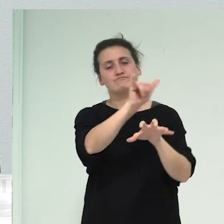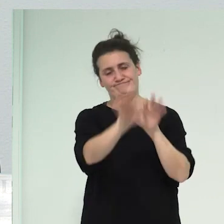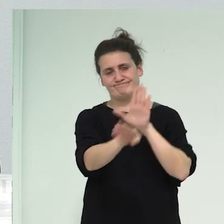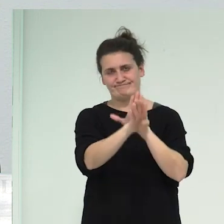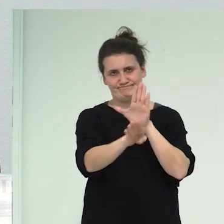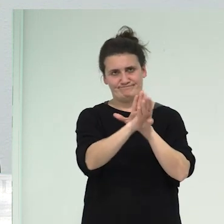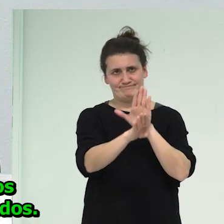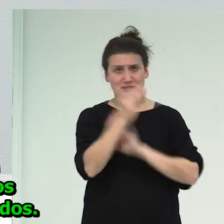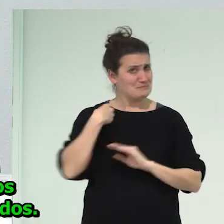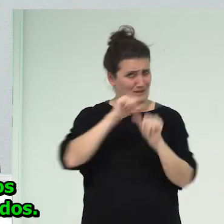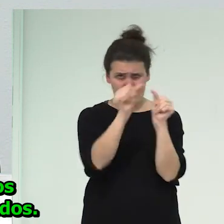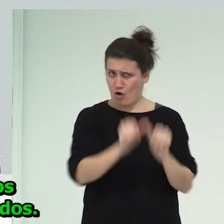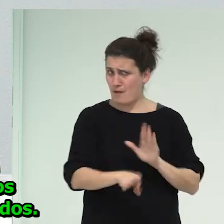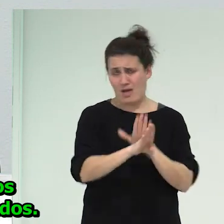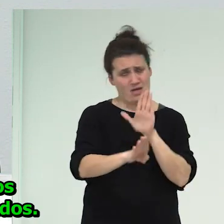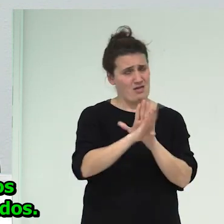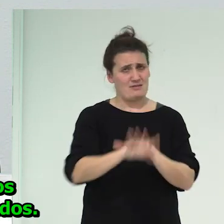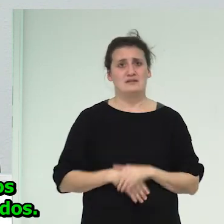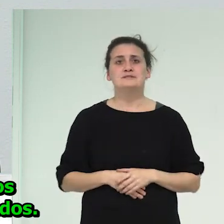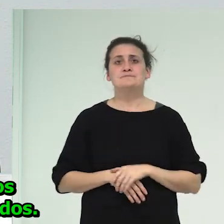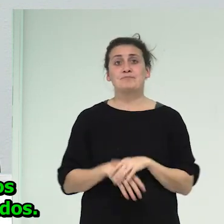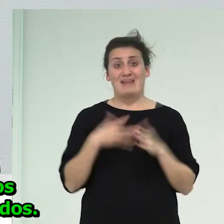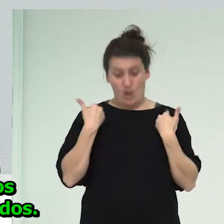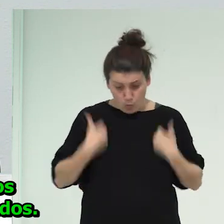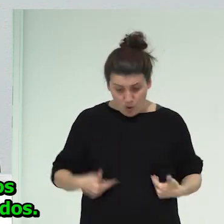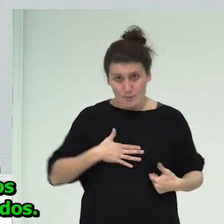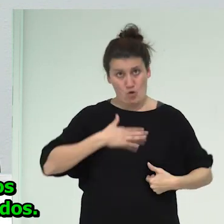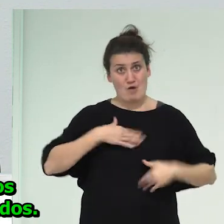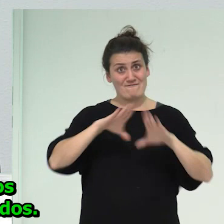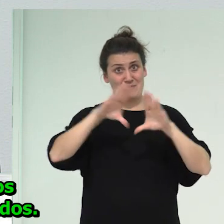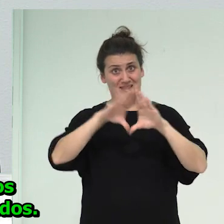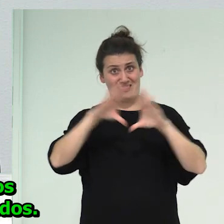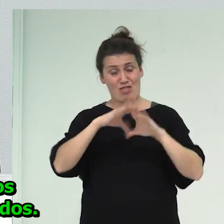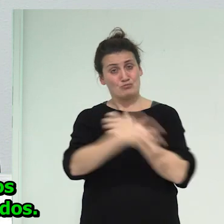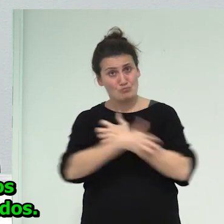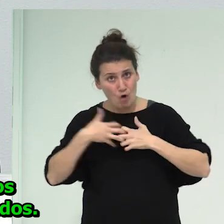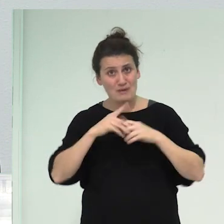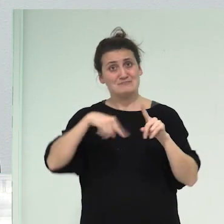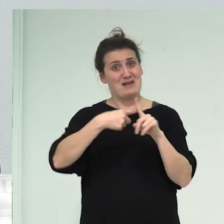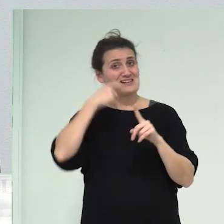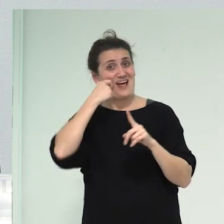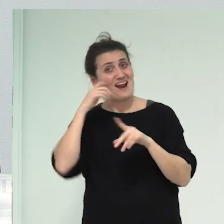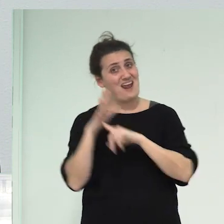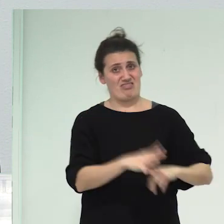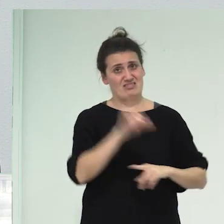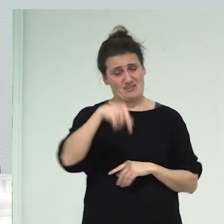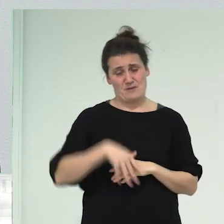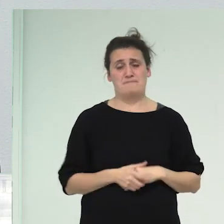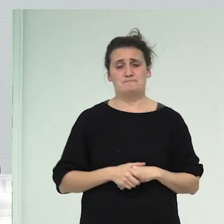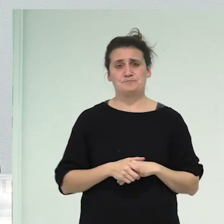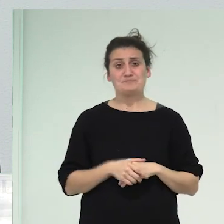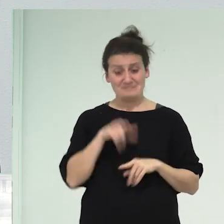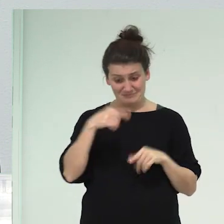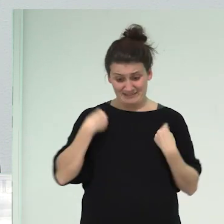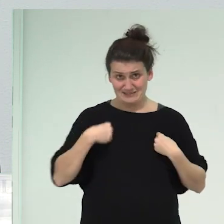formas de guerra que se inscriben en nuestros cuerpos feminizados, empobrecidos y racializados. A esto hay